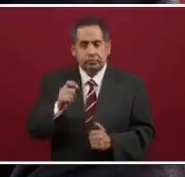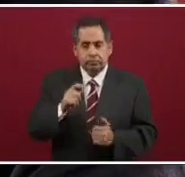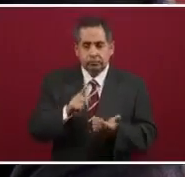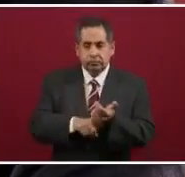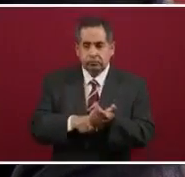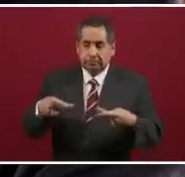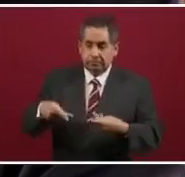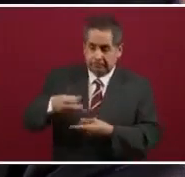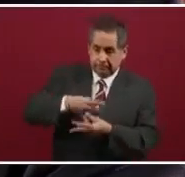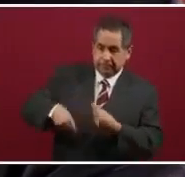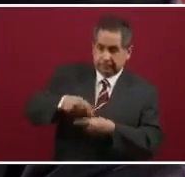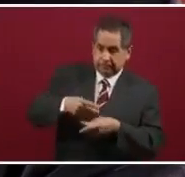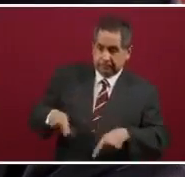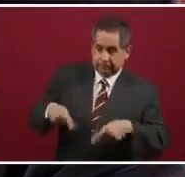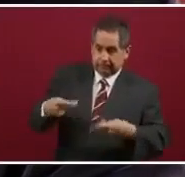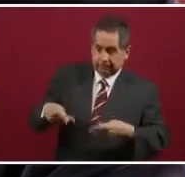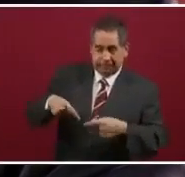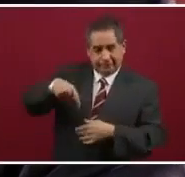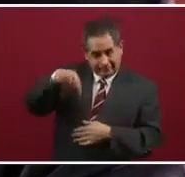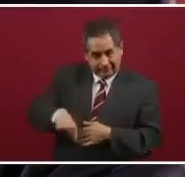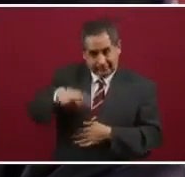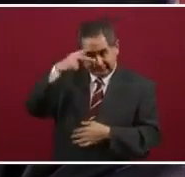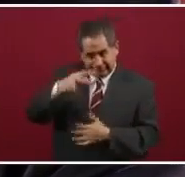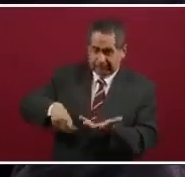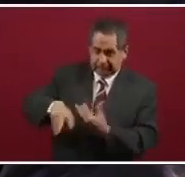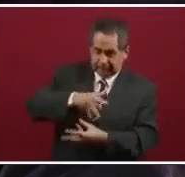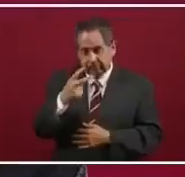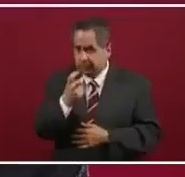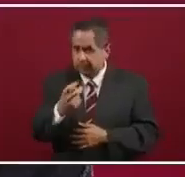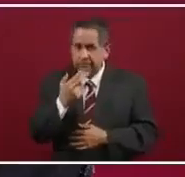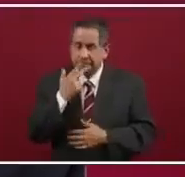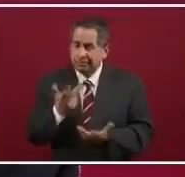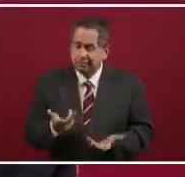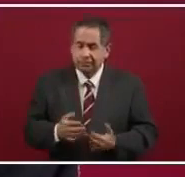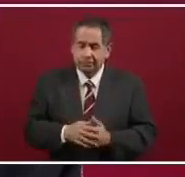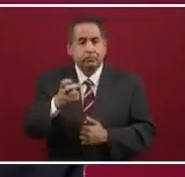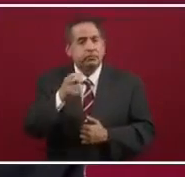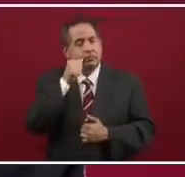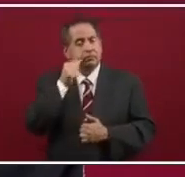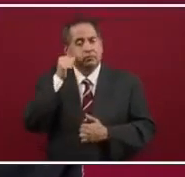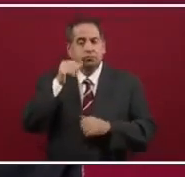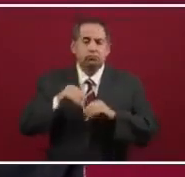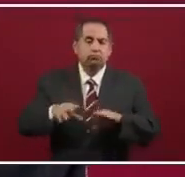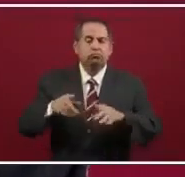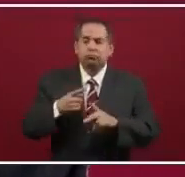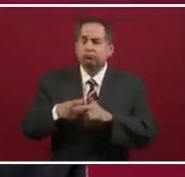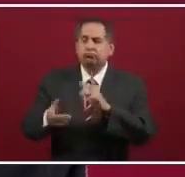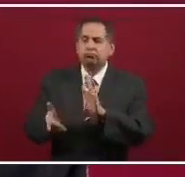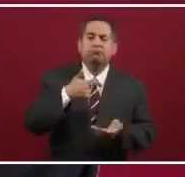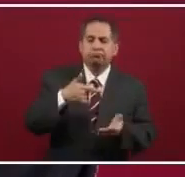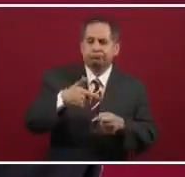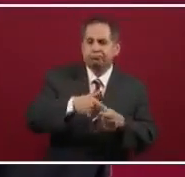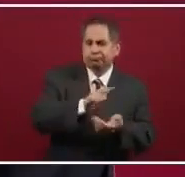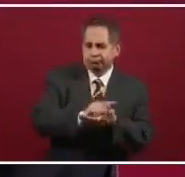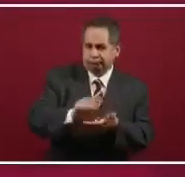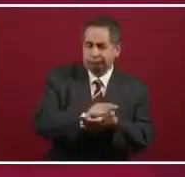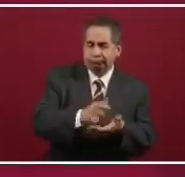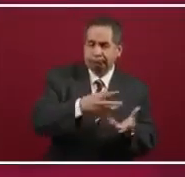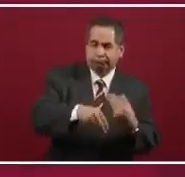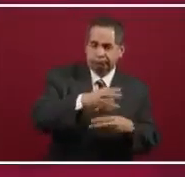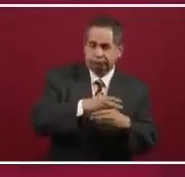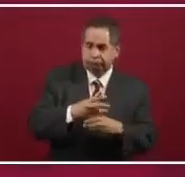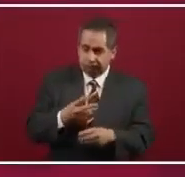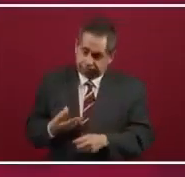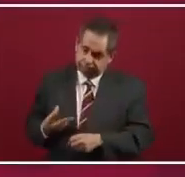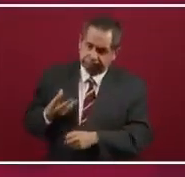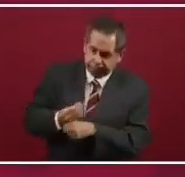nuestro mercado interno, producir en México lo que consumimos. Por eso ayer comenzamos la construcción de la refinería para darle valor agregado